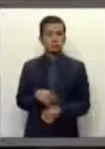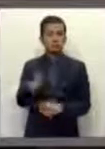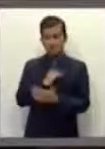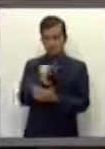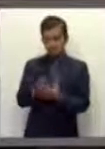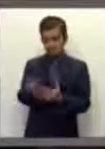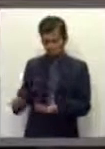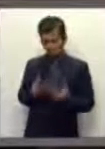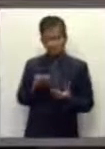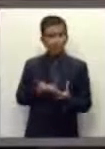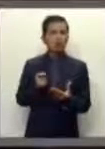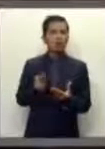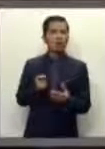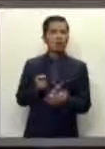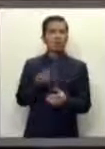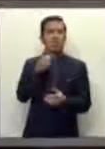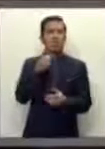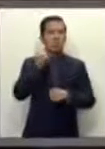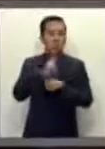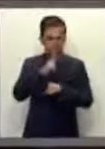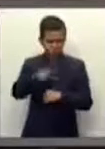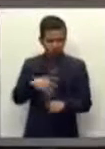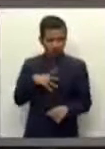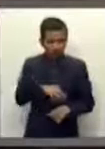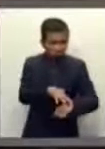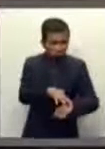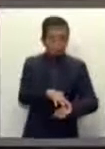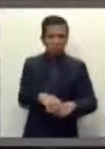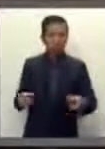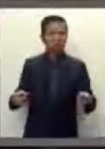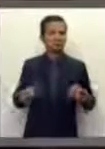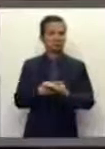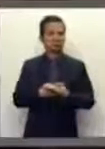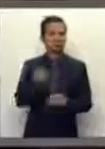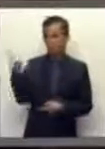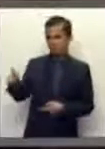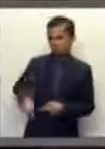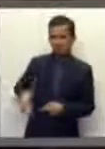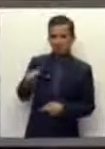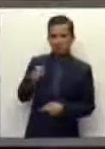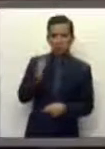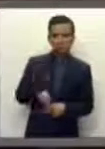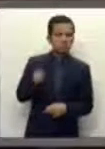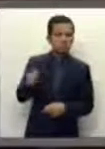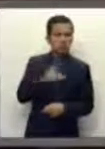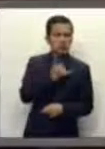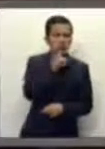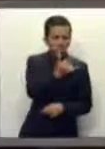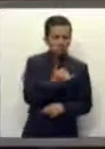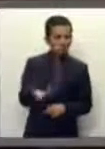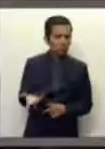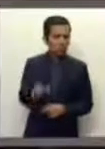no existe, de un gobierno que se niega a aceptar los errores cometidos y